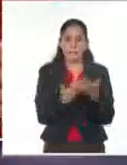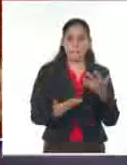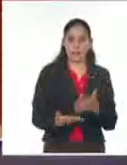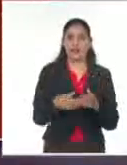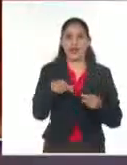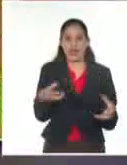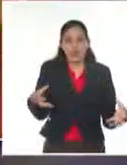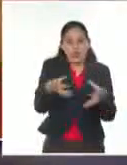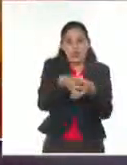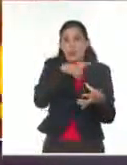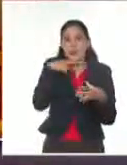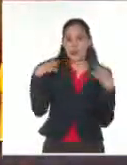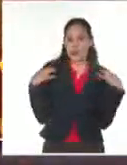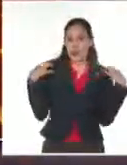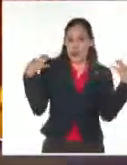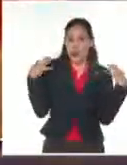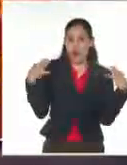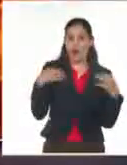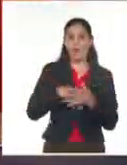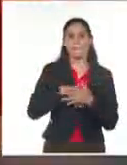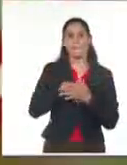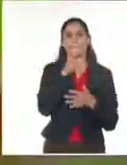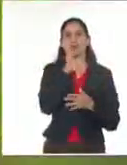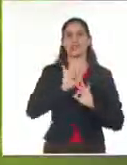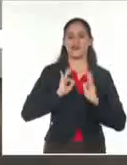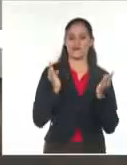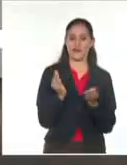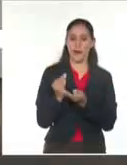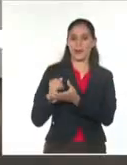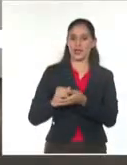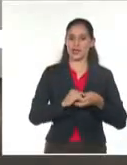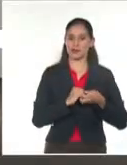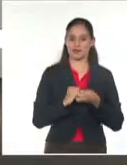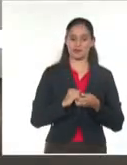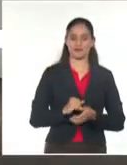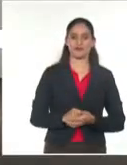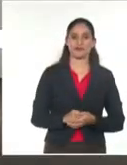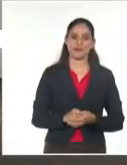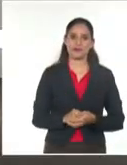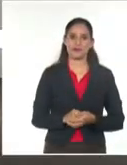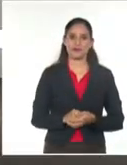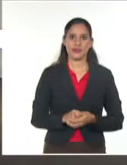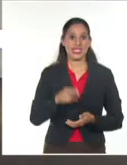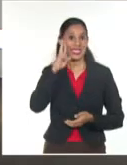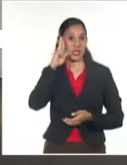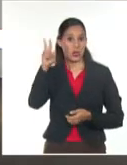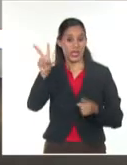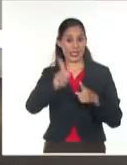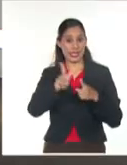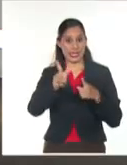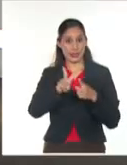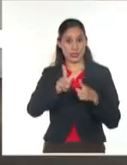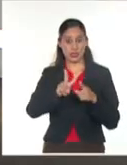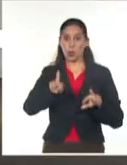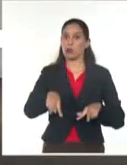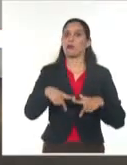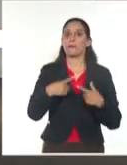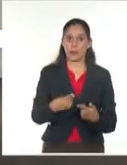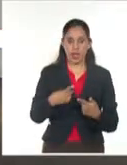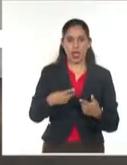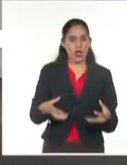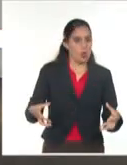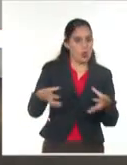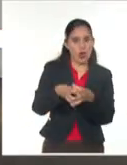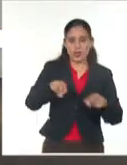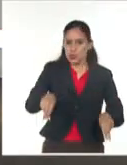familia, gracias en parte a su compañero Nico Williams. Y recordar que la televisión cubana también transmitirá todos